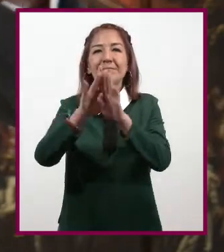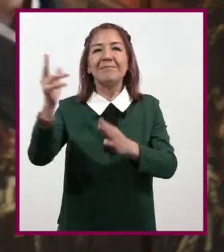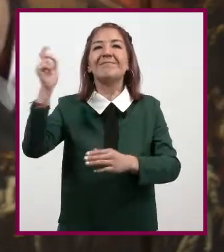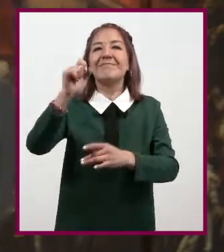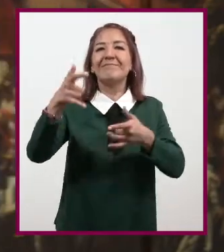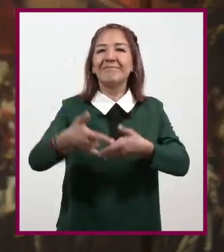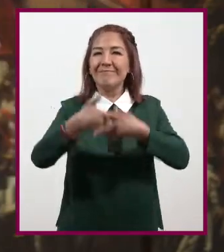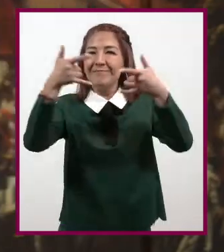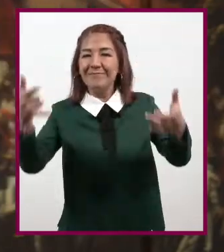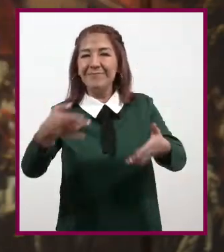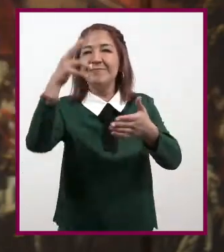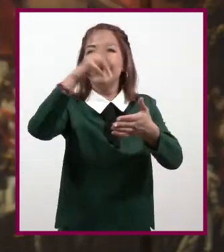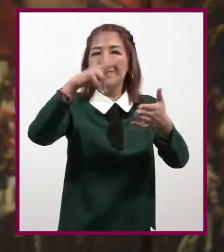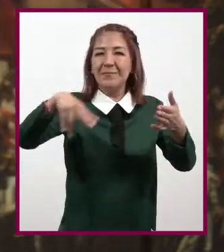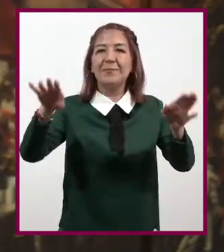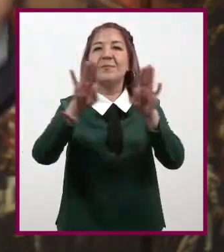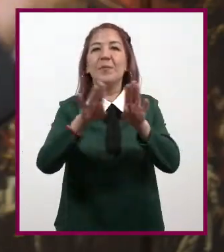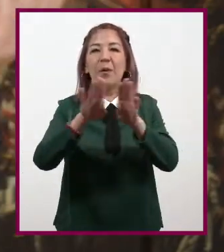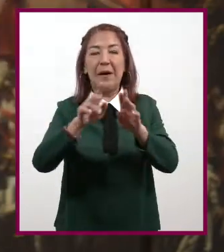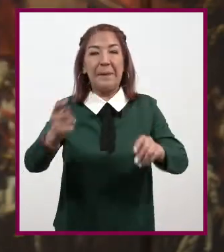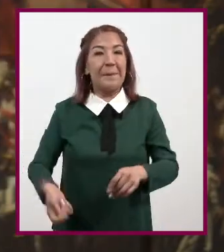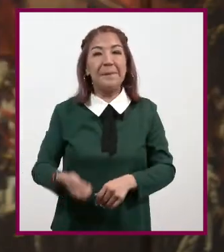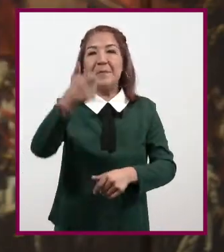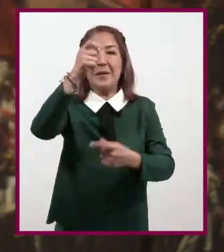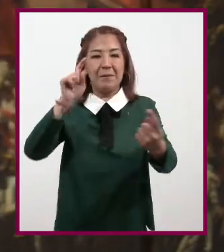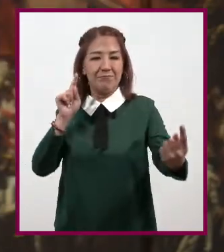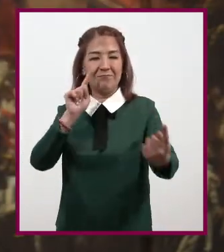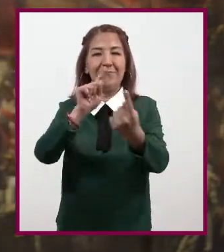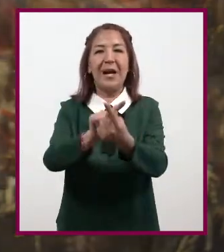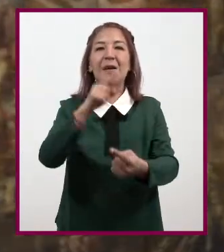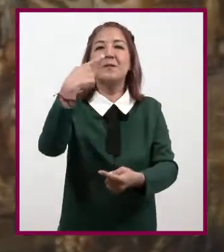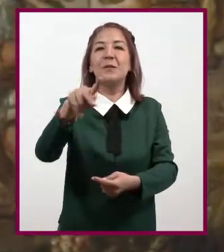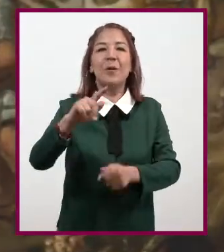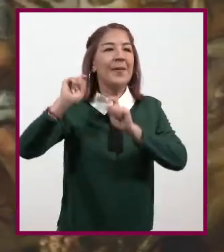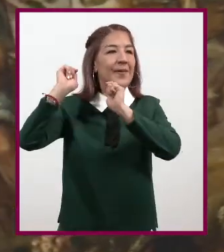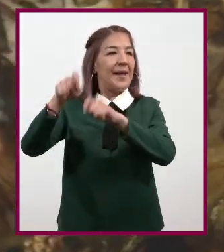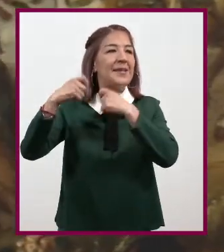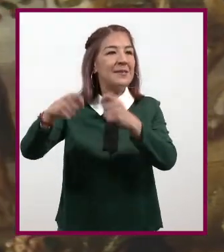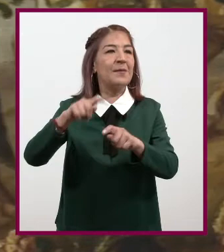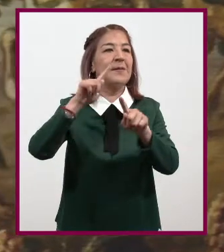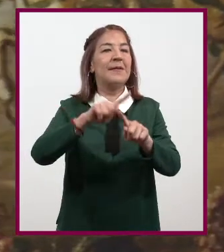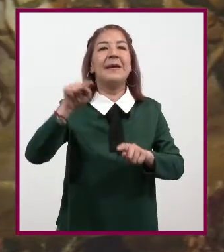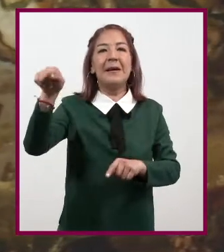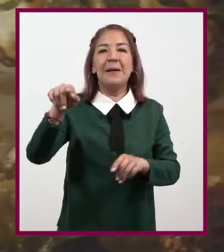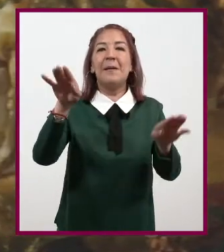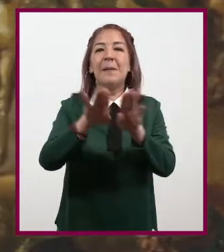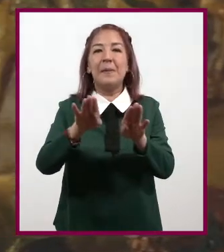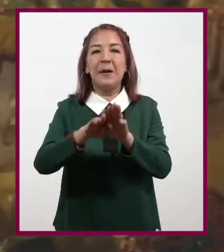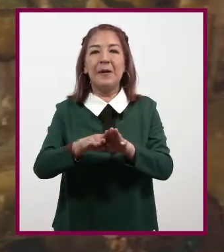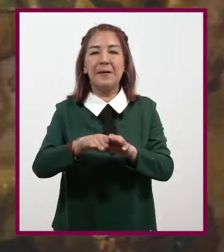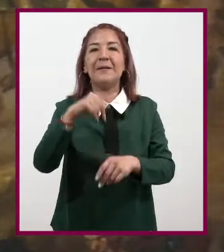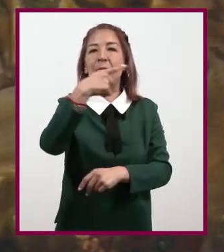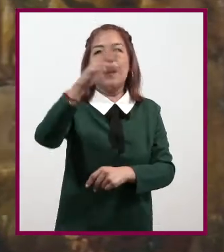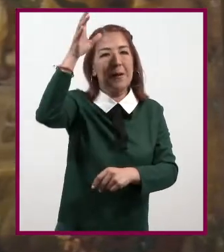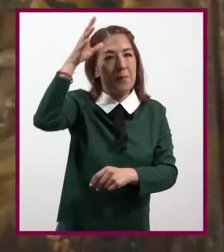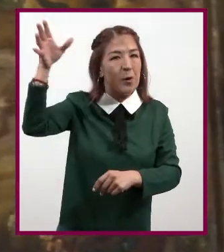el proceso de encuentro entre estas dos tradiciones. Por un lado, Moctezuma